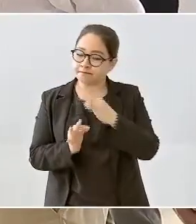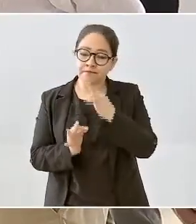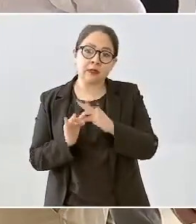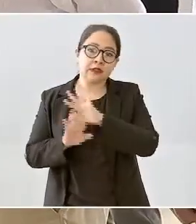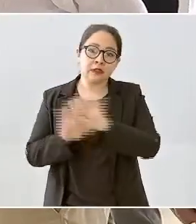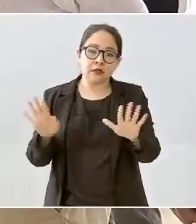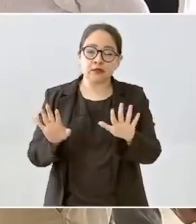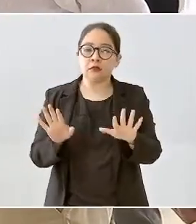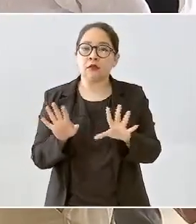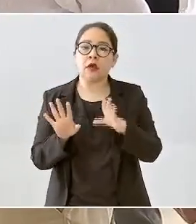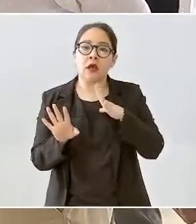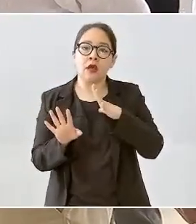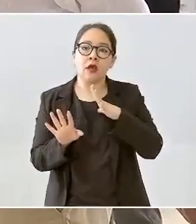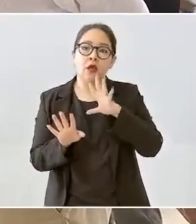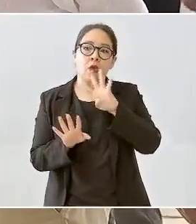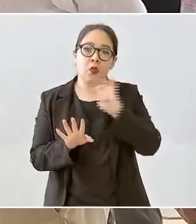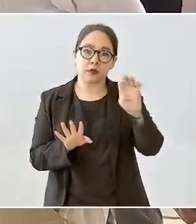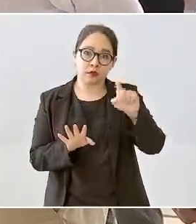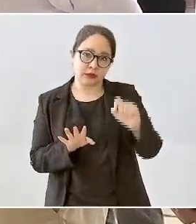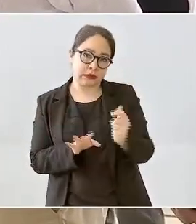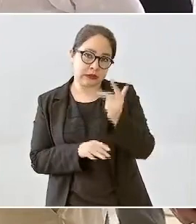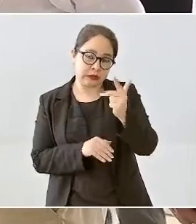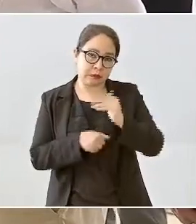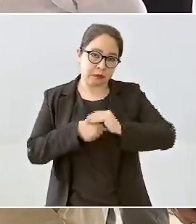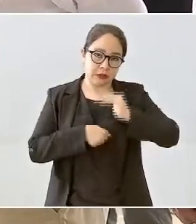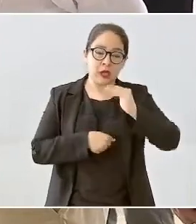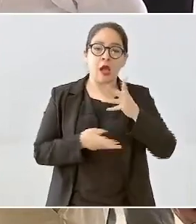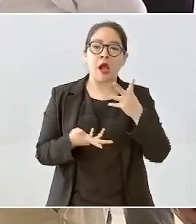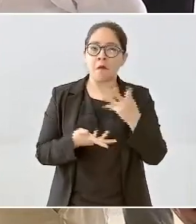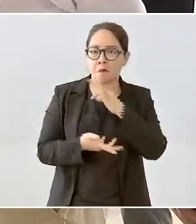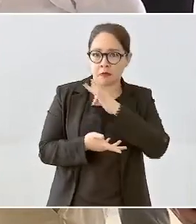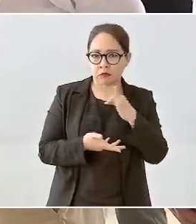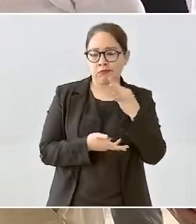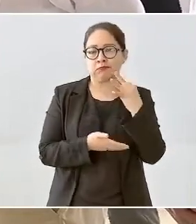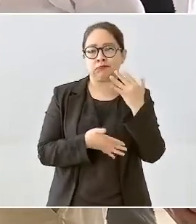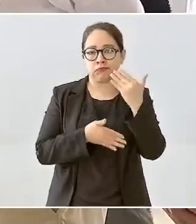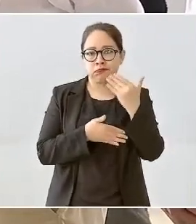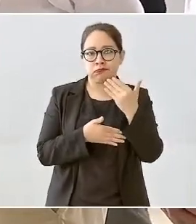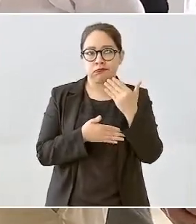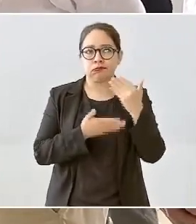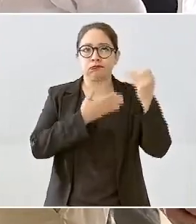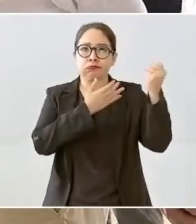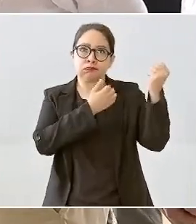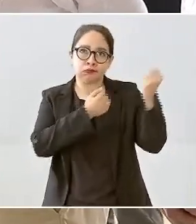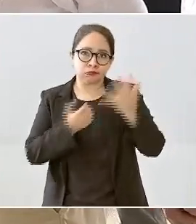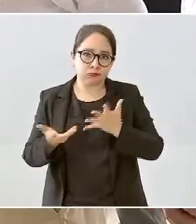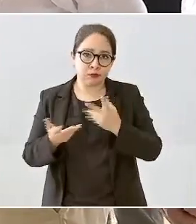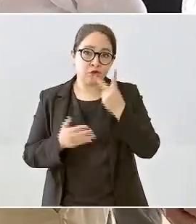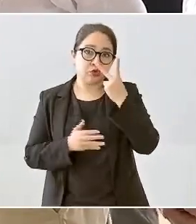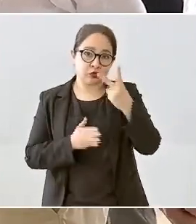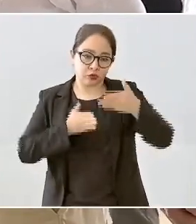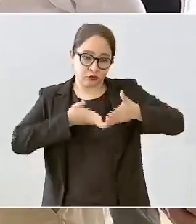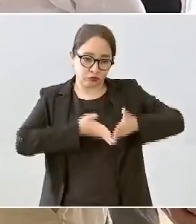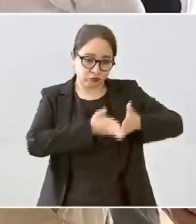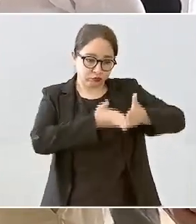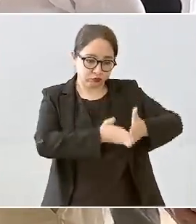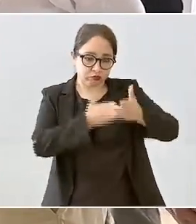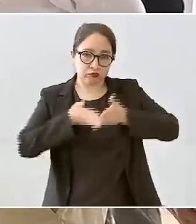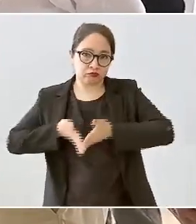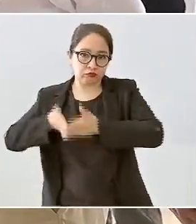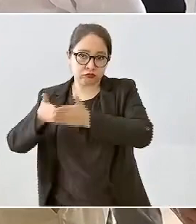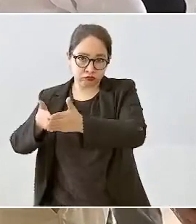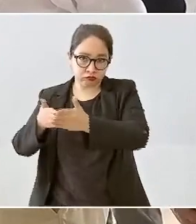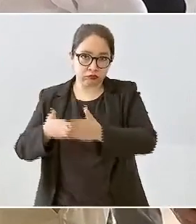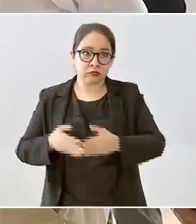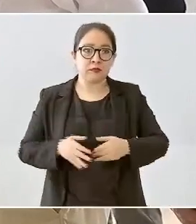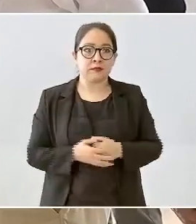de 400 metros. Esto nos permite el que puedan arribar y se puedan atracar 2 barcos simultáneos de 180 metros de